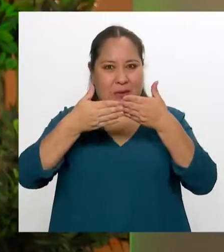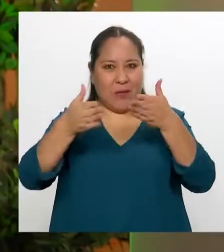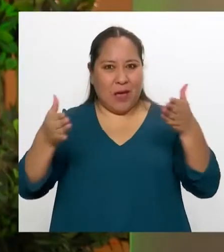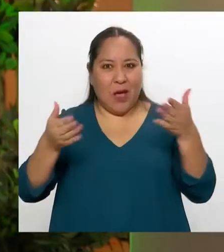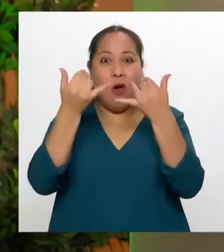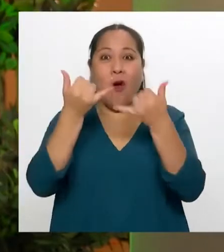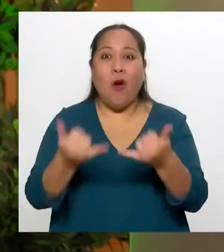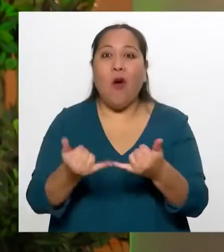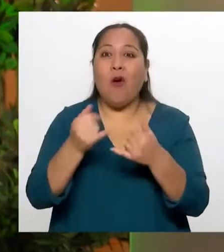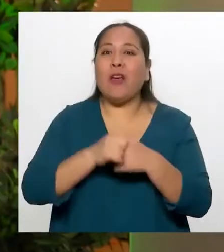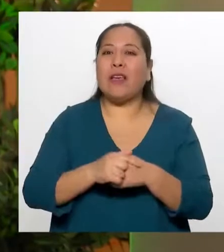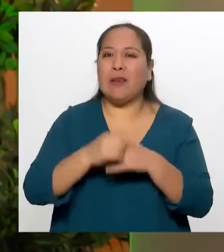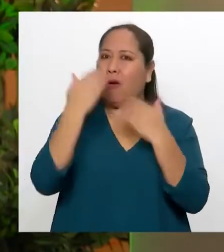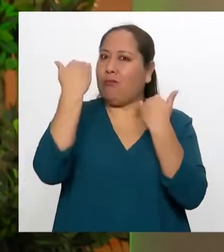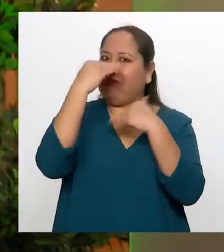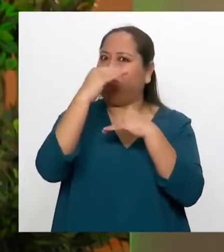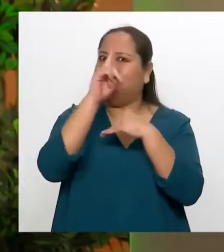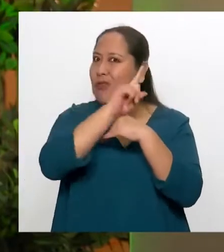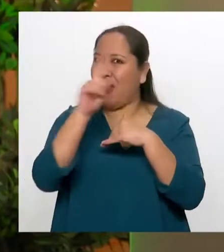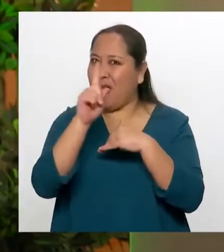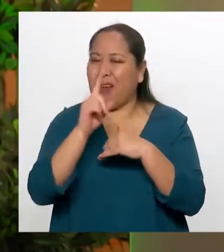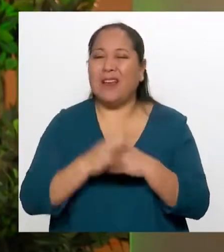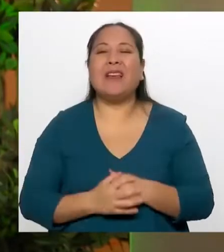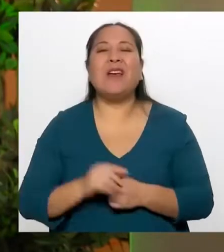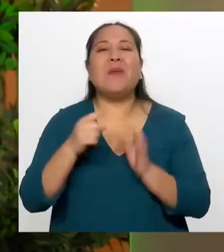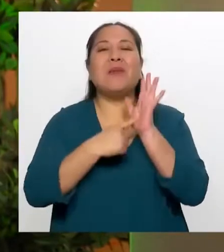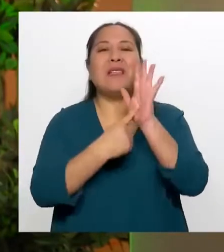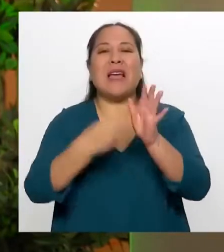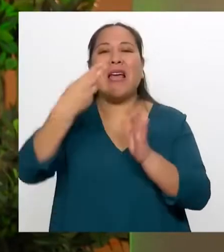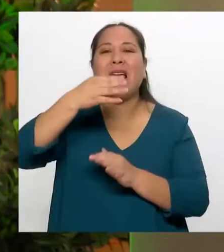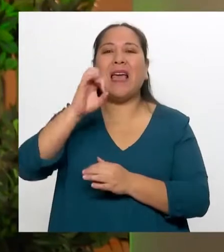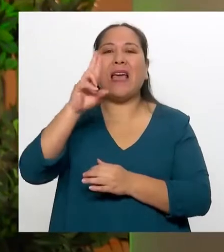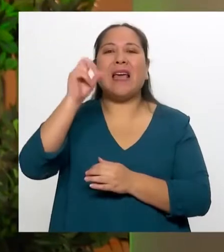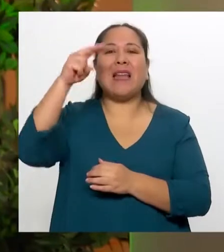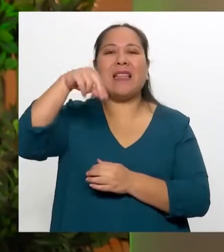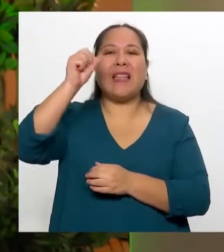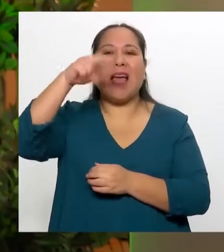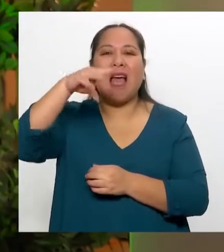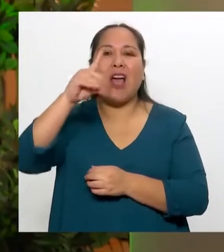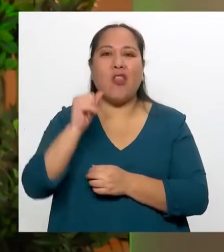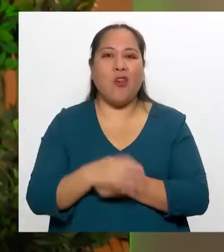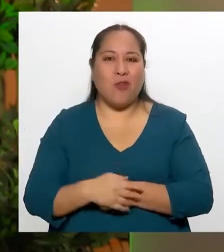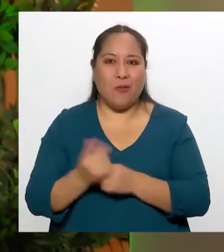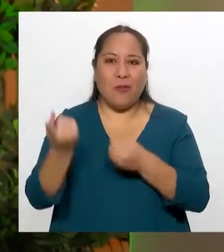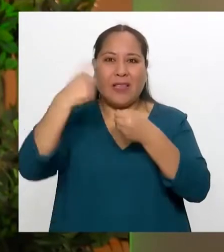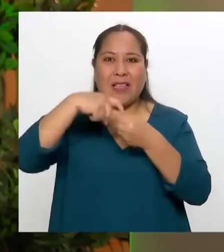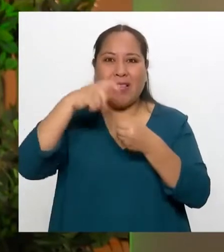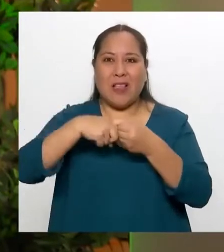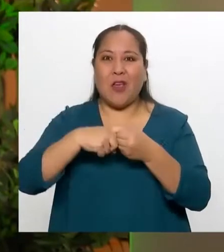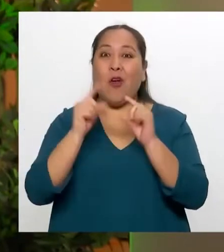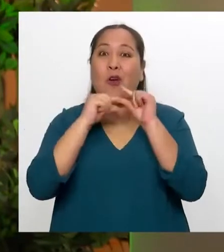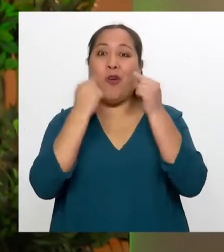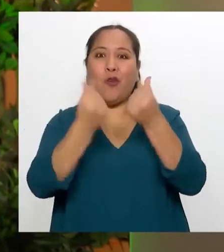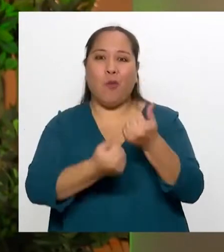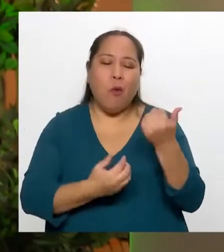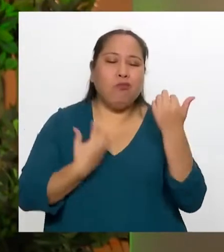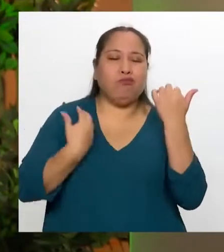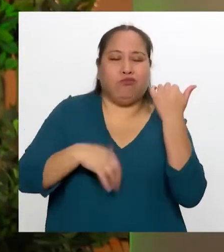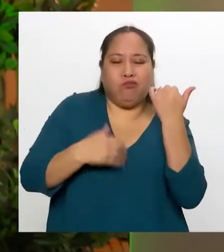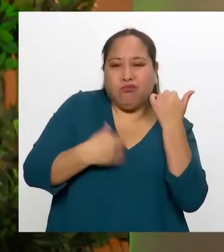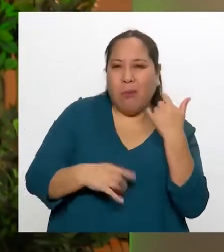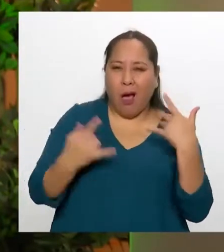Continuamos en Sin Barreras y hoy en el bloque Sin Límites presentaremos a Hernando Flores, integrante del reconocido grupo de rock